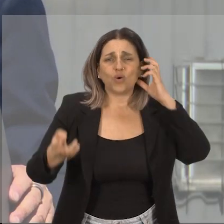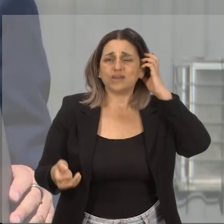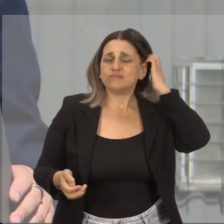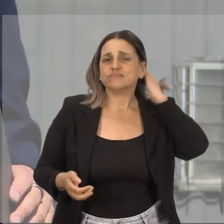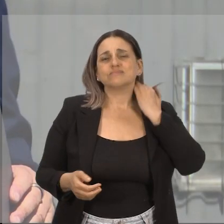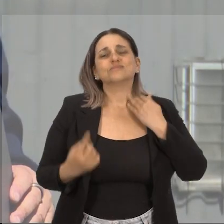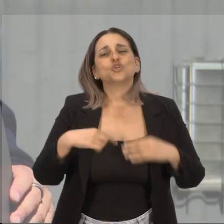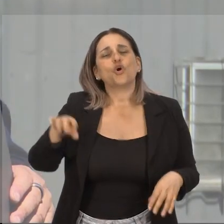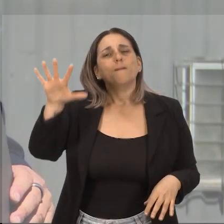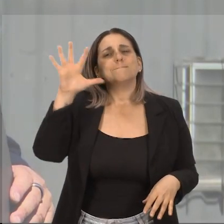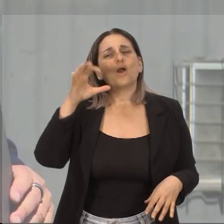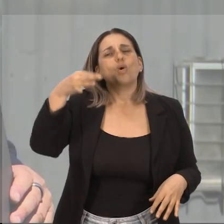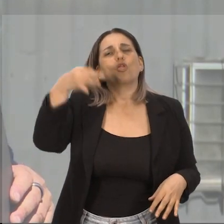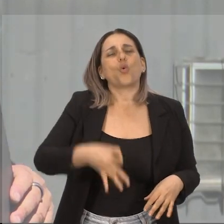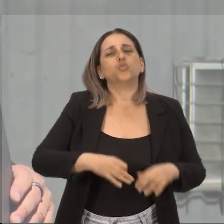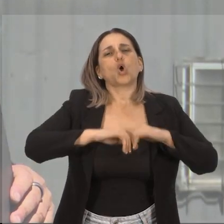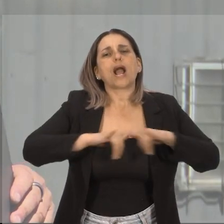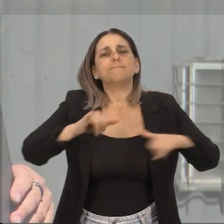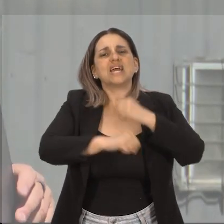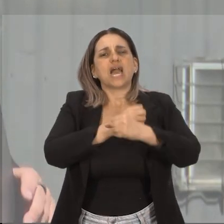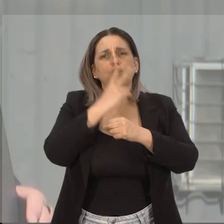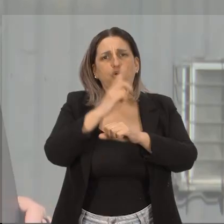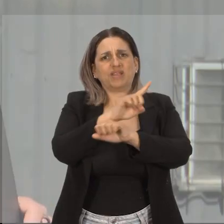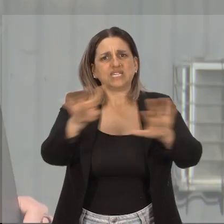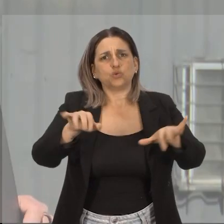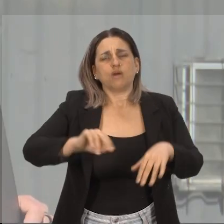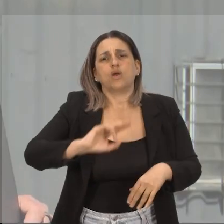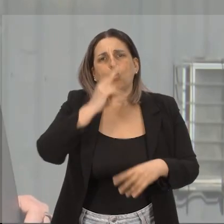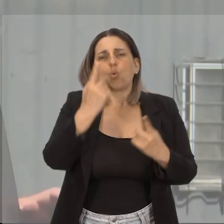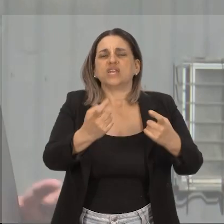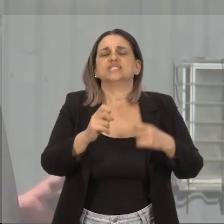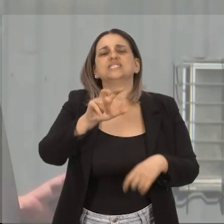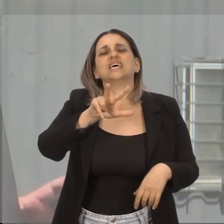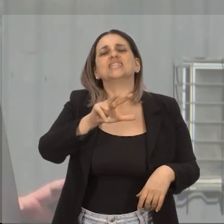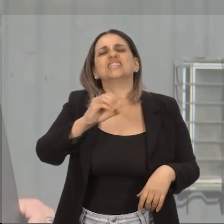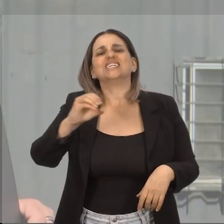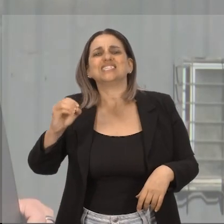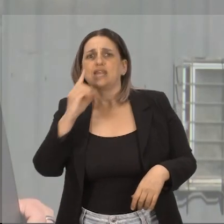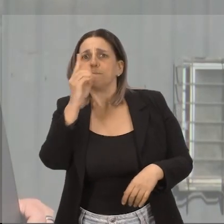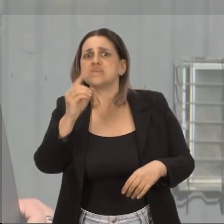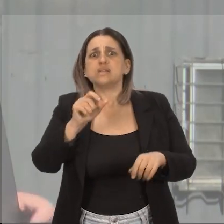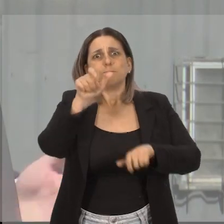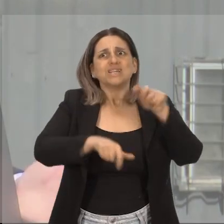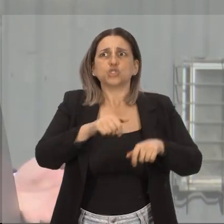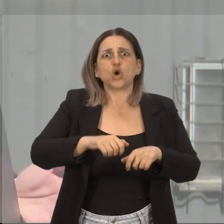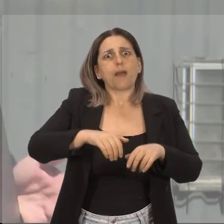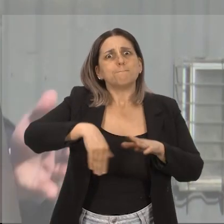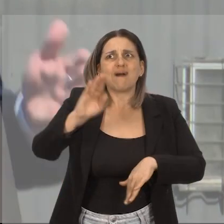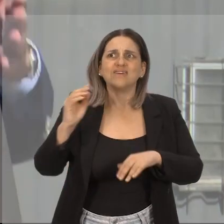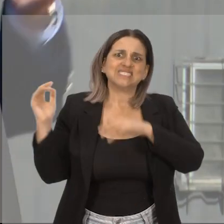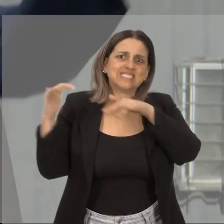país. Yo me acuerdo cuando la campaña del 2019 decía que Uruguay necesitaba 300.000 personas más, y la